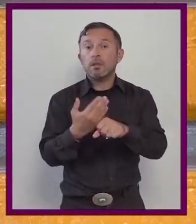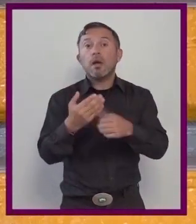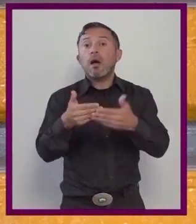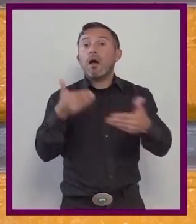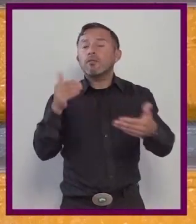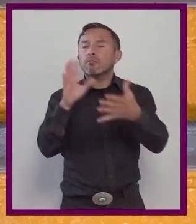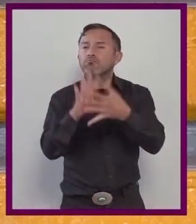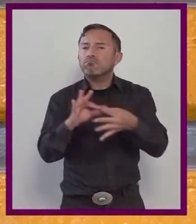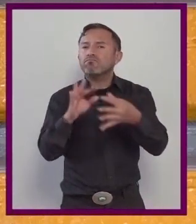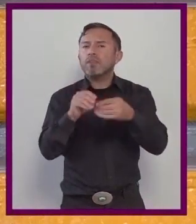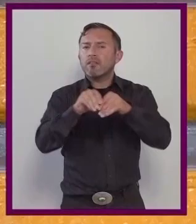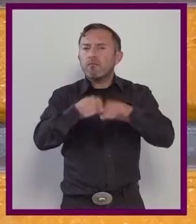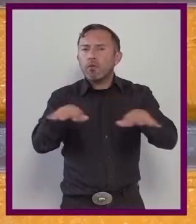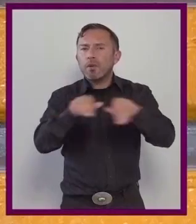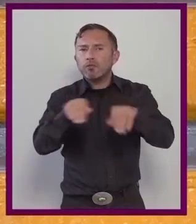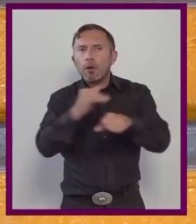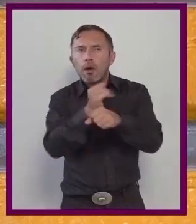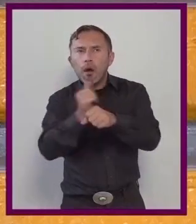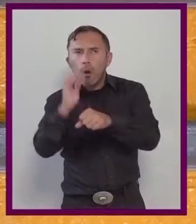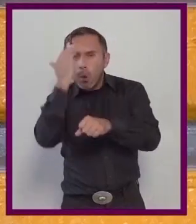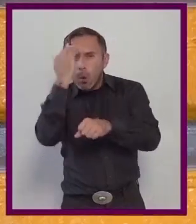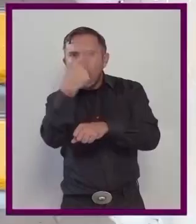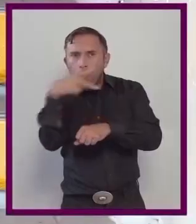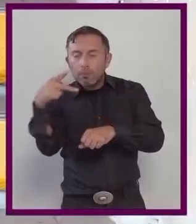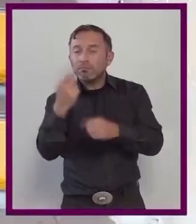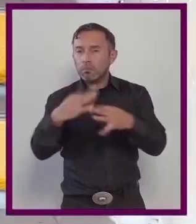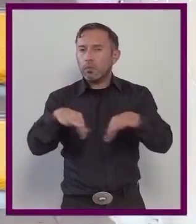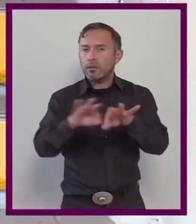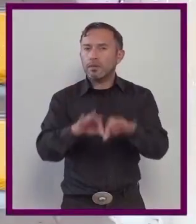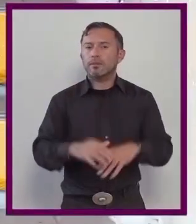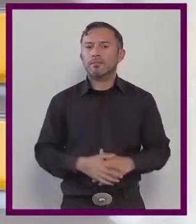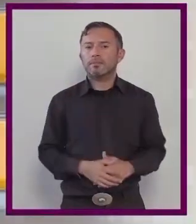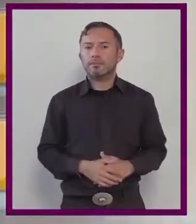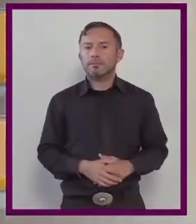los ciudadanos. Estar informados es fundamental.